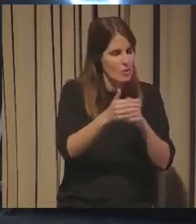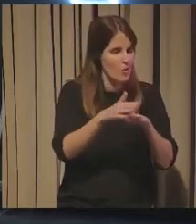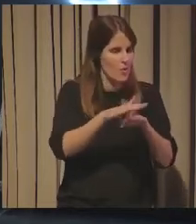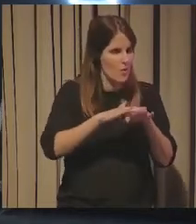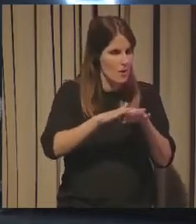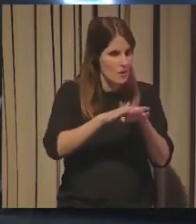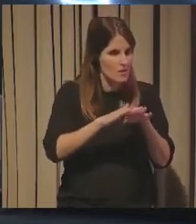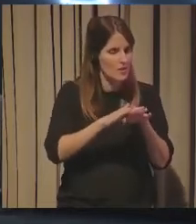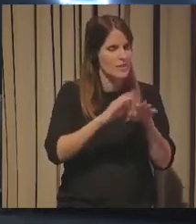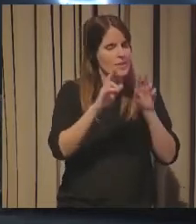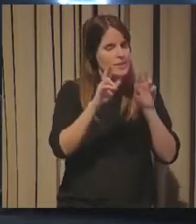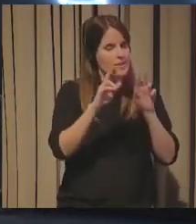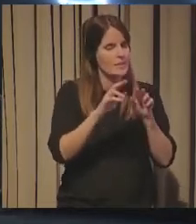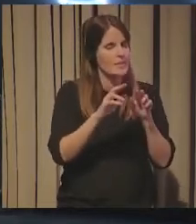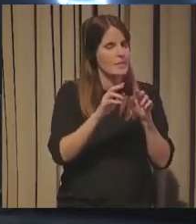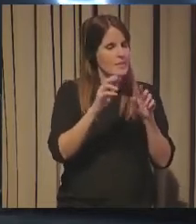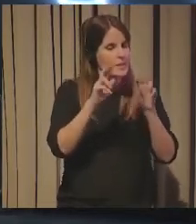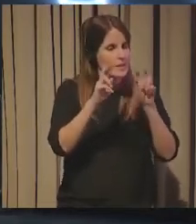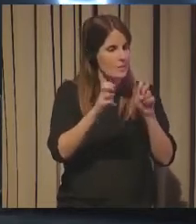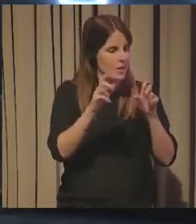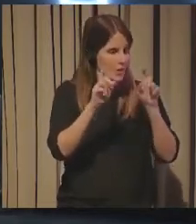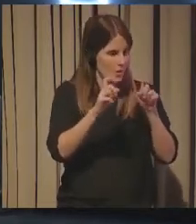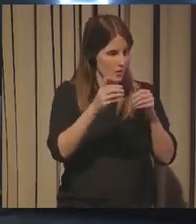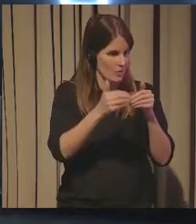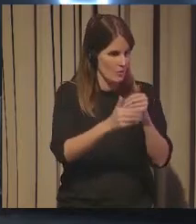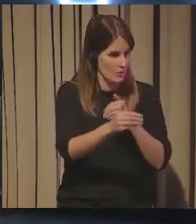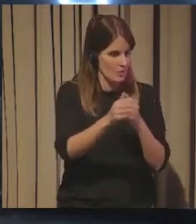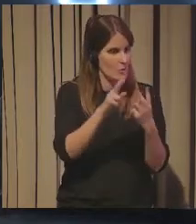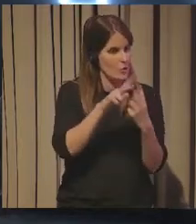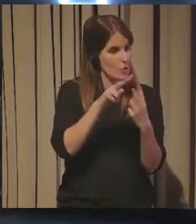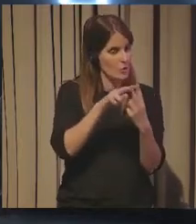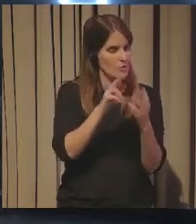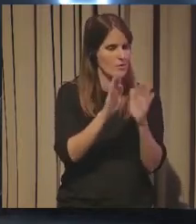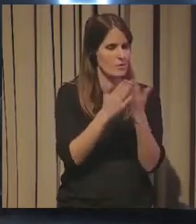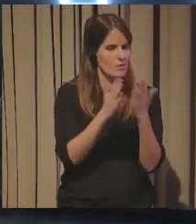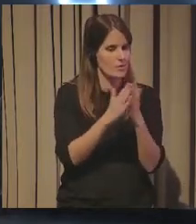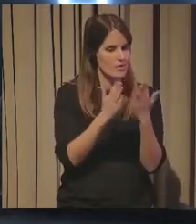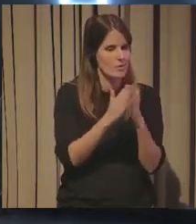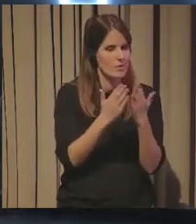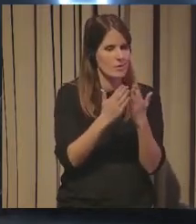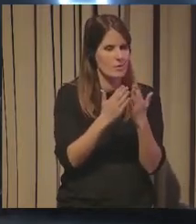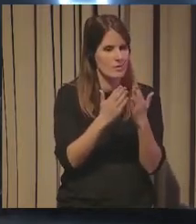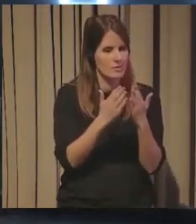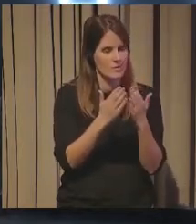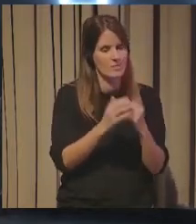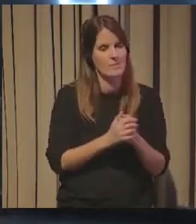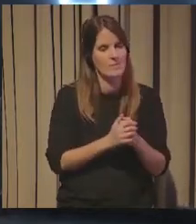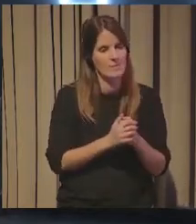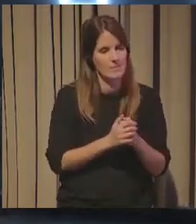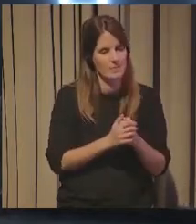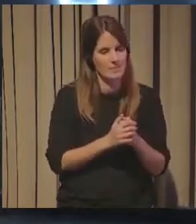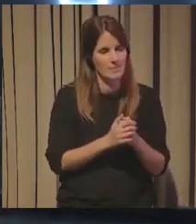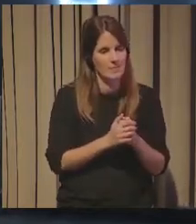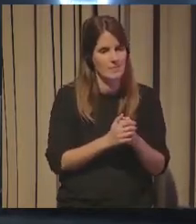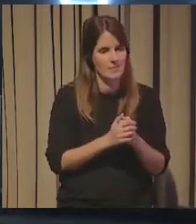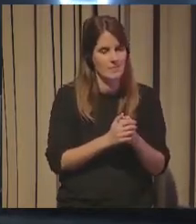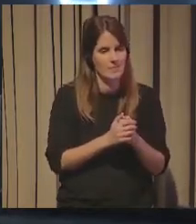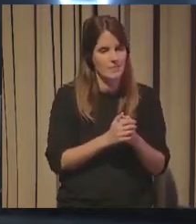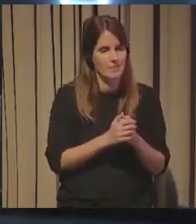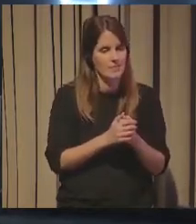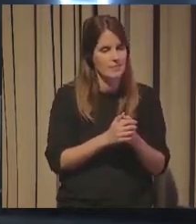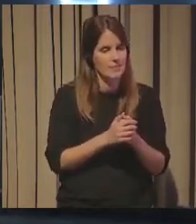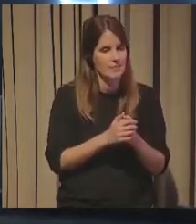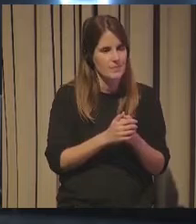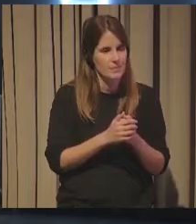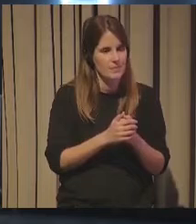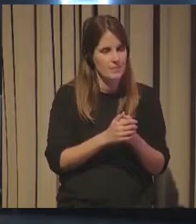enseñado los aspectos básicos de este tipo de formación. En 2012 tiene como coautor Andy